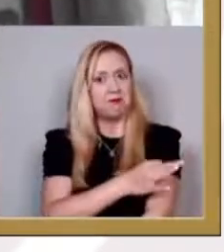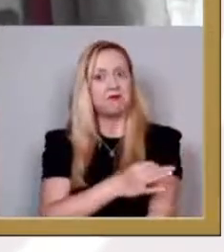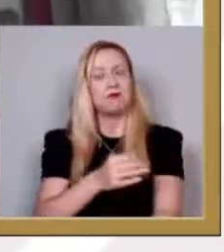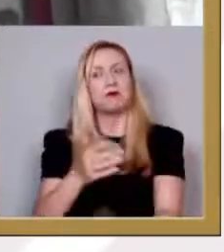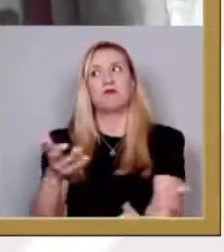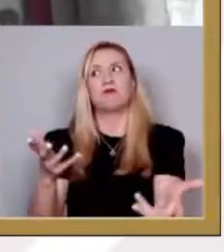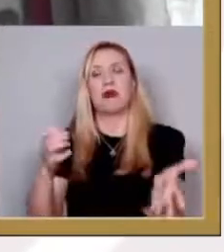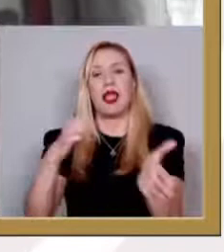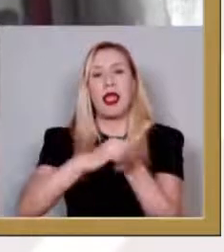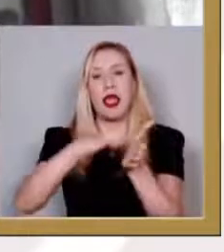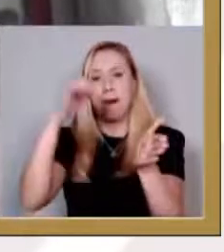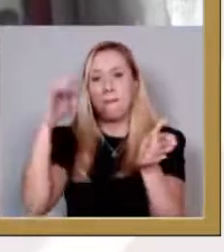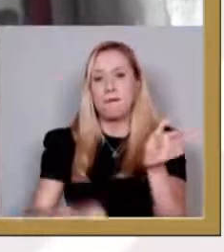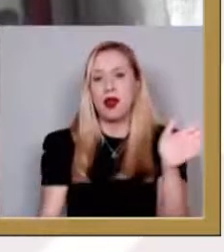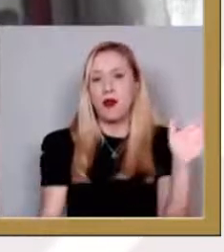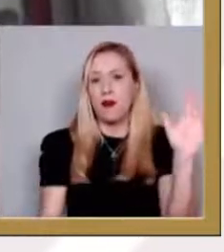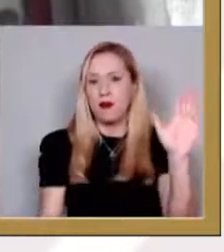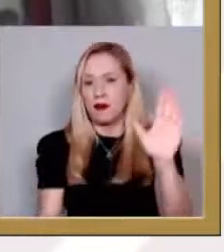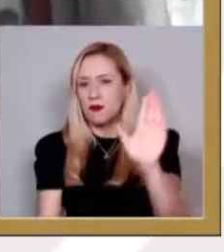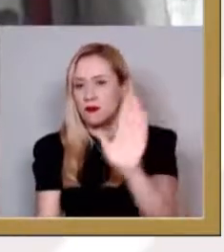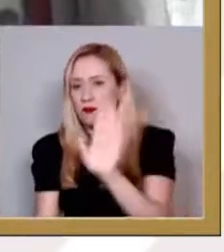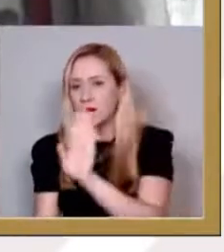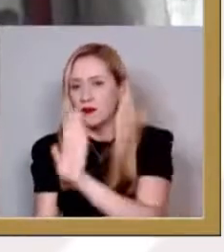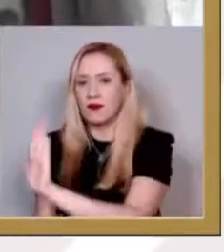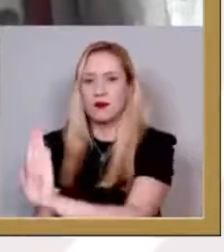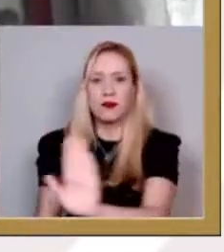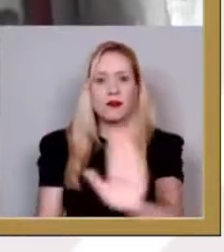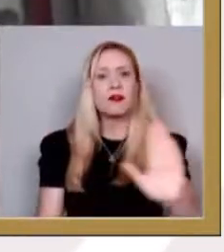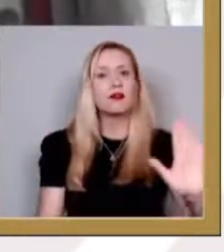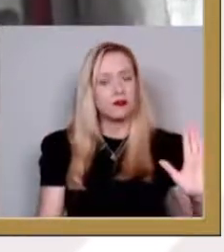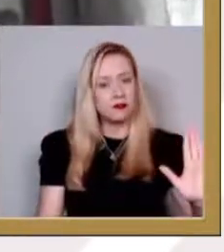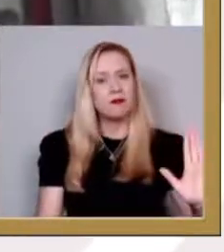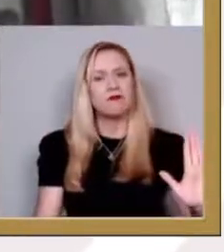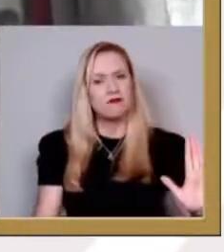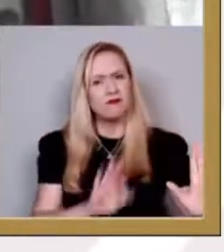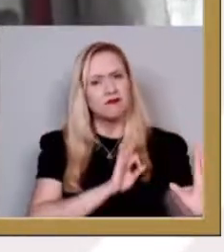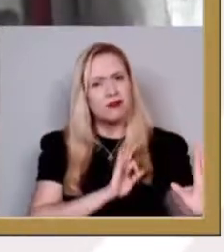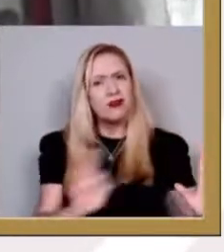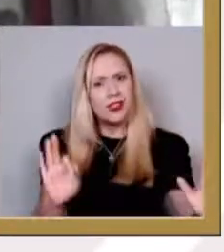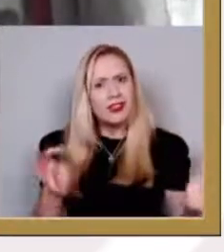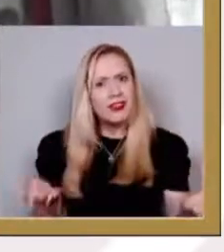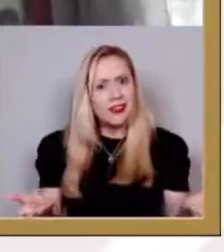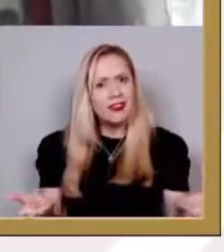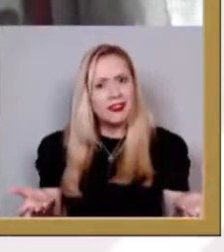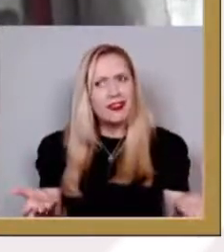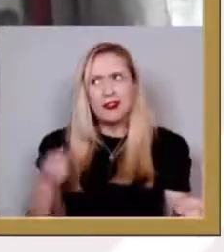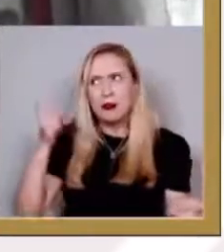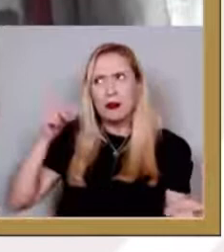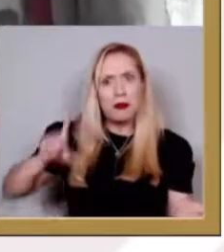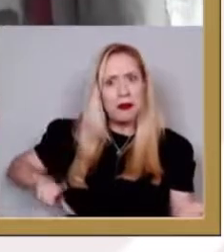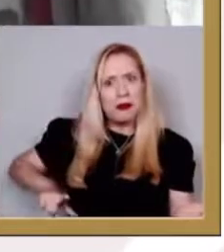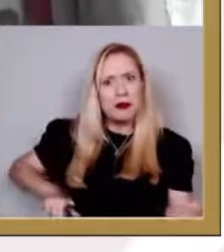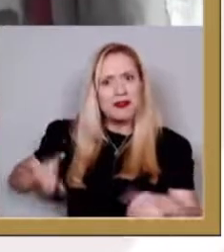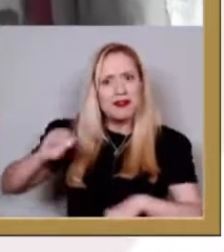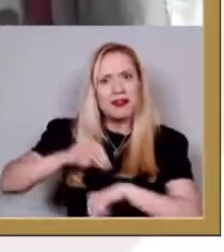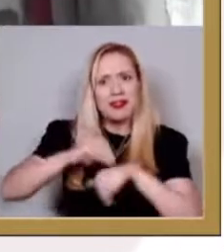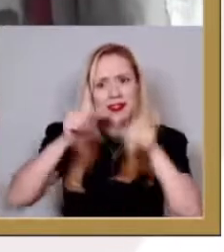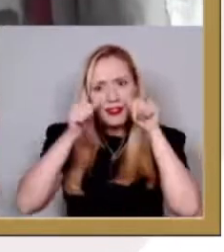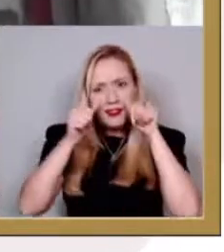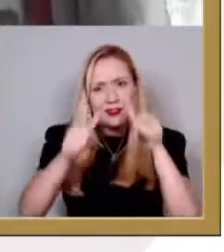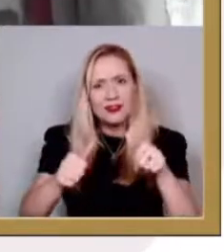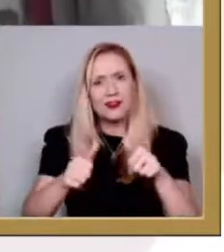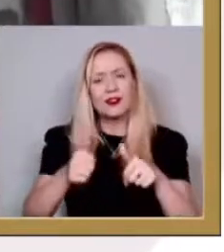para demostrarnos que sí son posibles las políticas públicas de